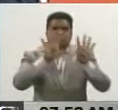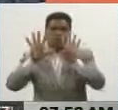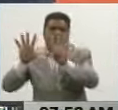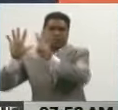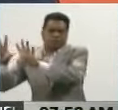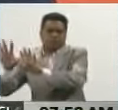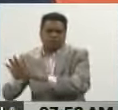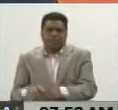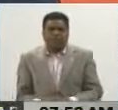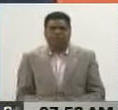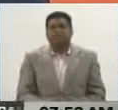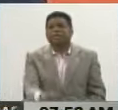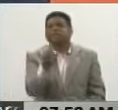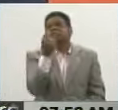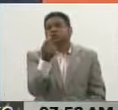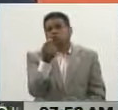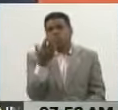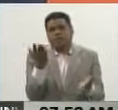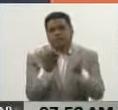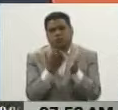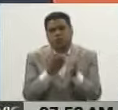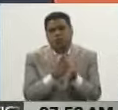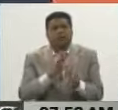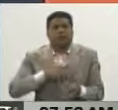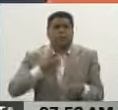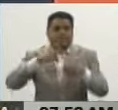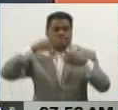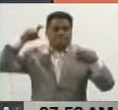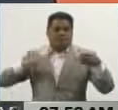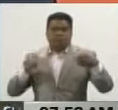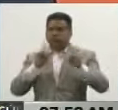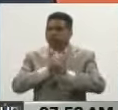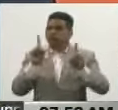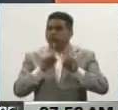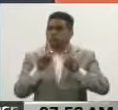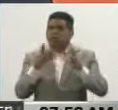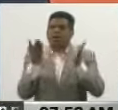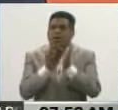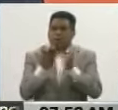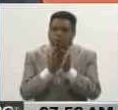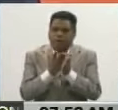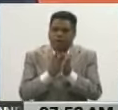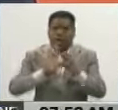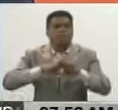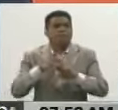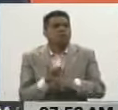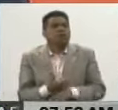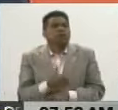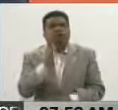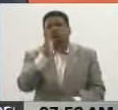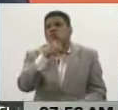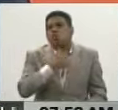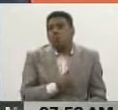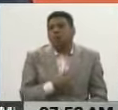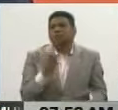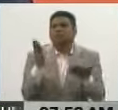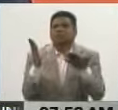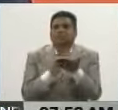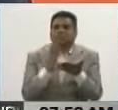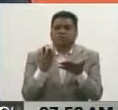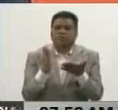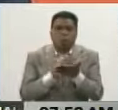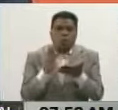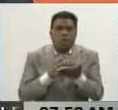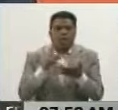1999. ¿Verdad? Ningún estudiante puede quedarse fuera de un espacio educativo porque no tenga ni los útiles ni